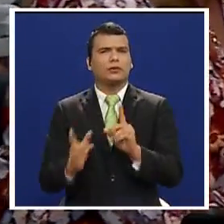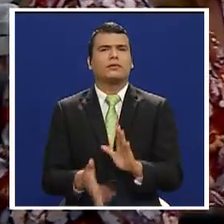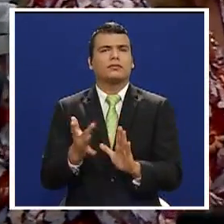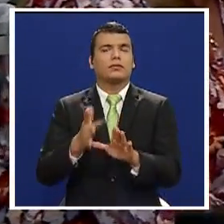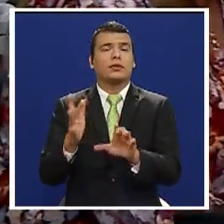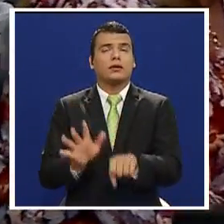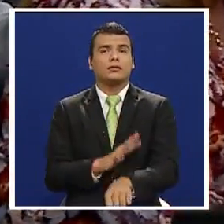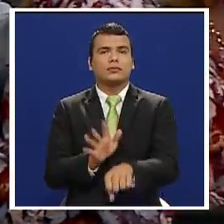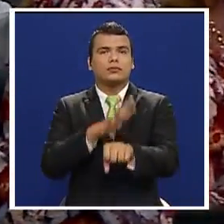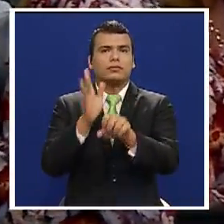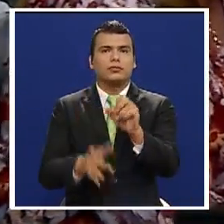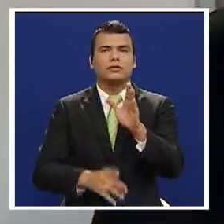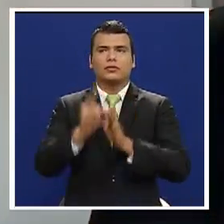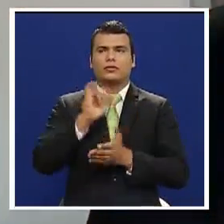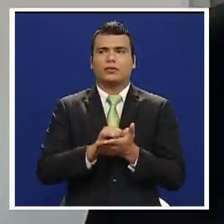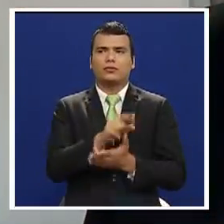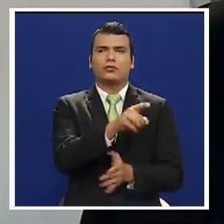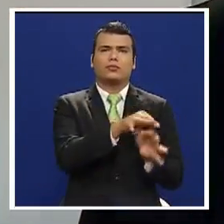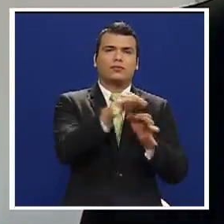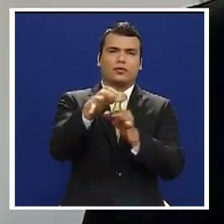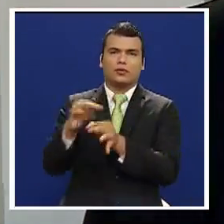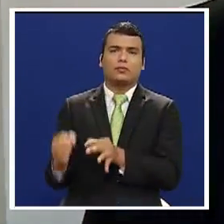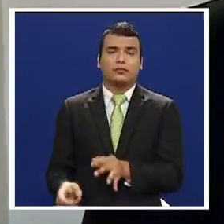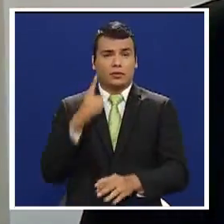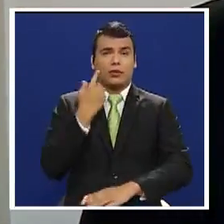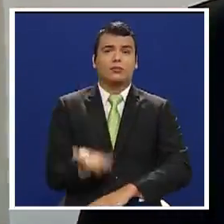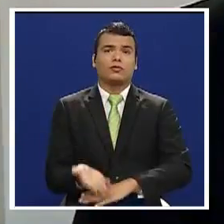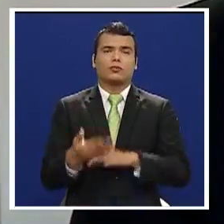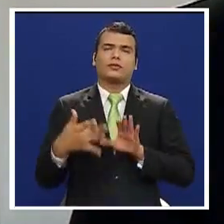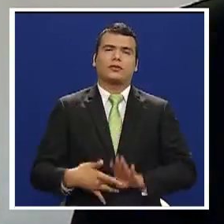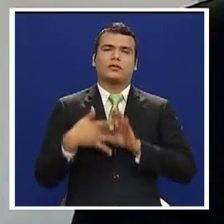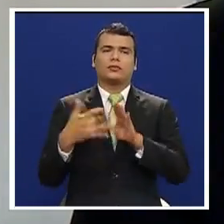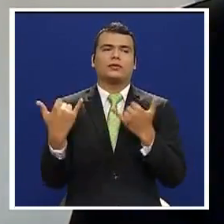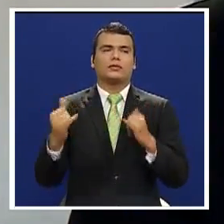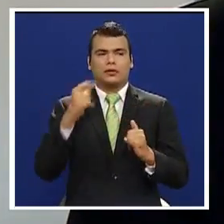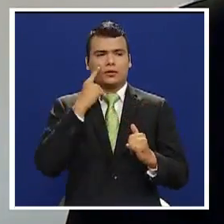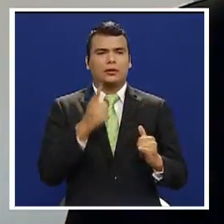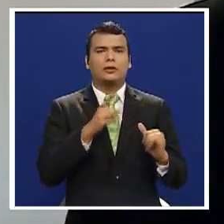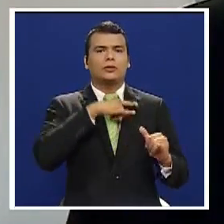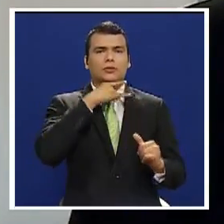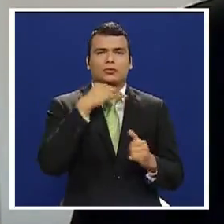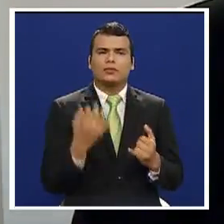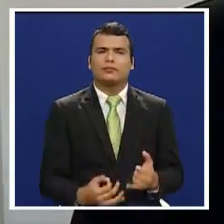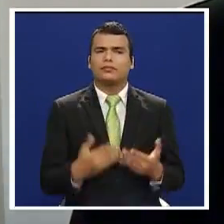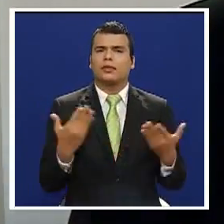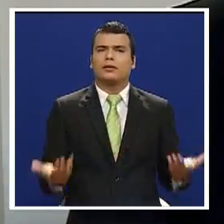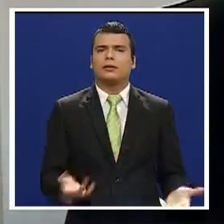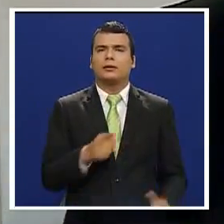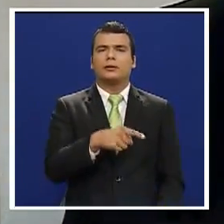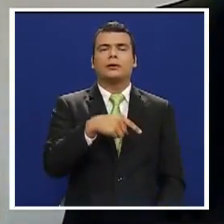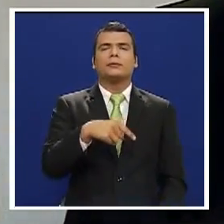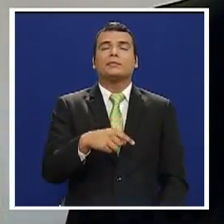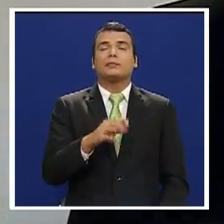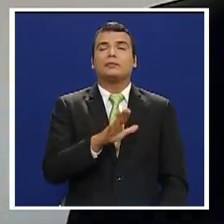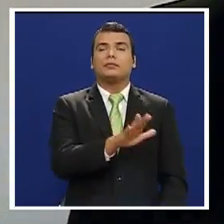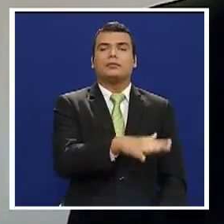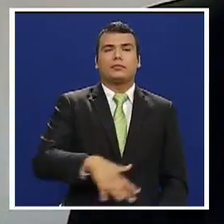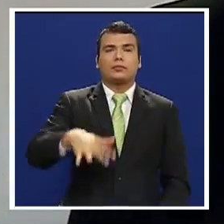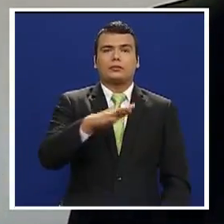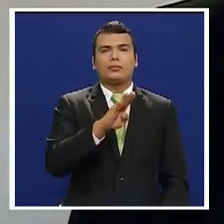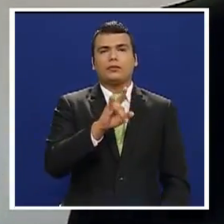Noticias, Gustavo Andrés González. La jornada de concertación del Plan de Desarrollo del Valle del Cauca se trasladó al municipio de Yumbo, donde